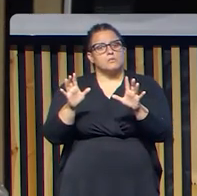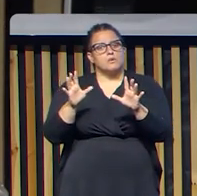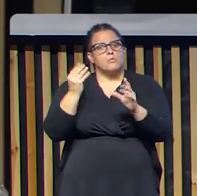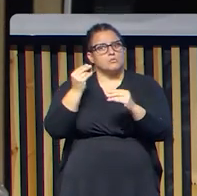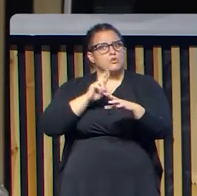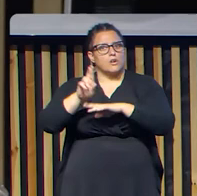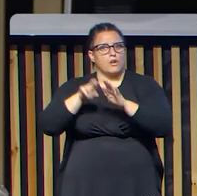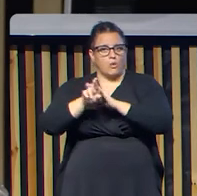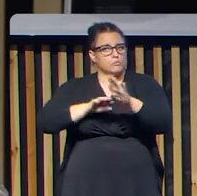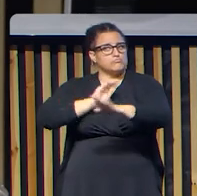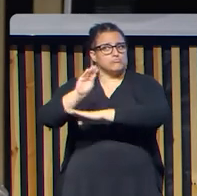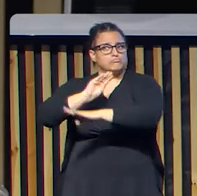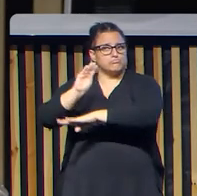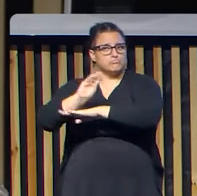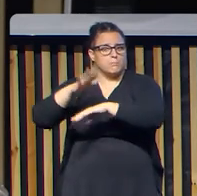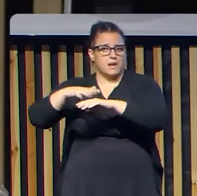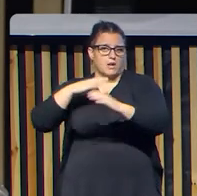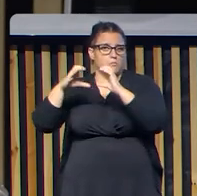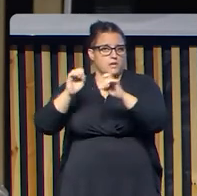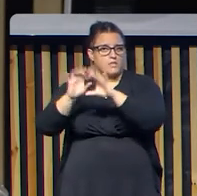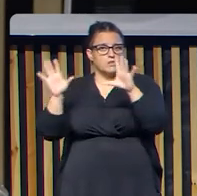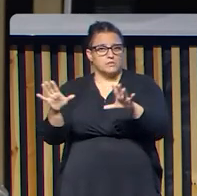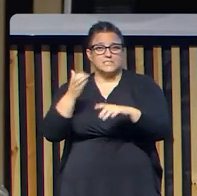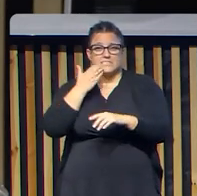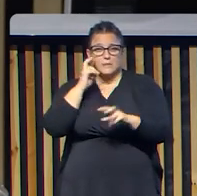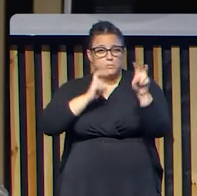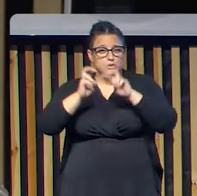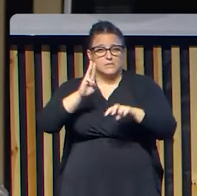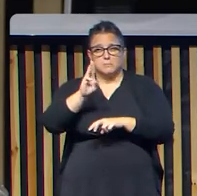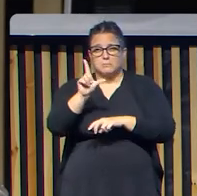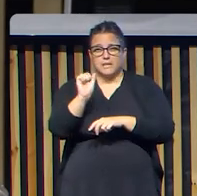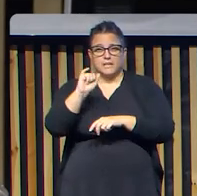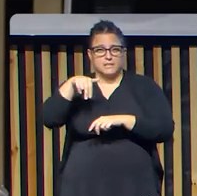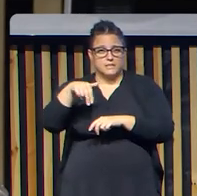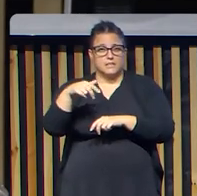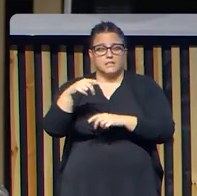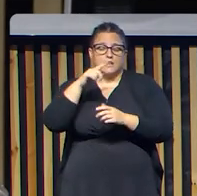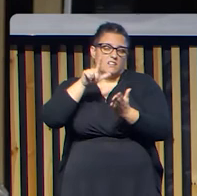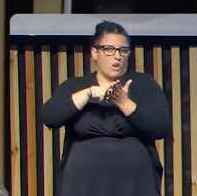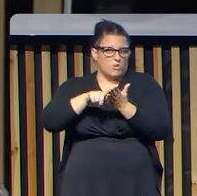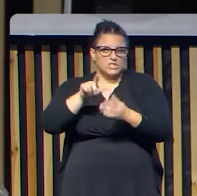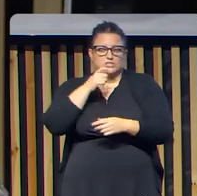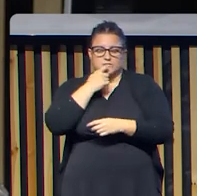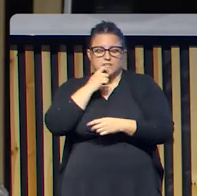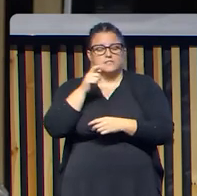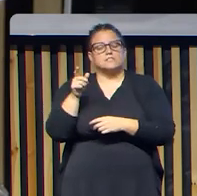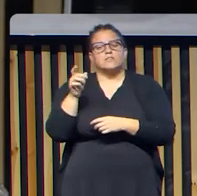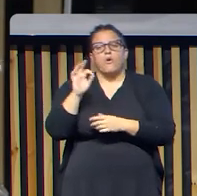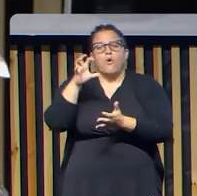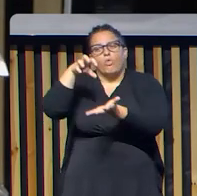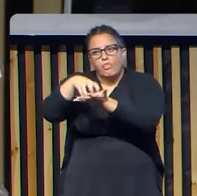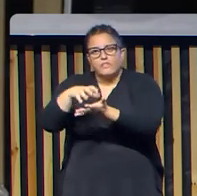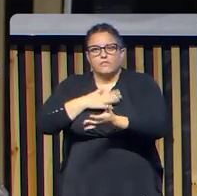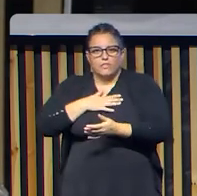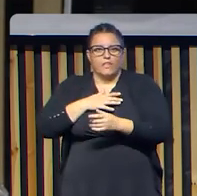y muchos recursos lo podéis Buscar si vosotros buscáis o Center For Plain Language podéis